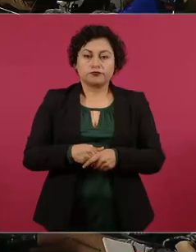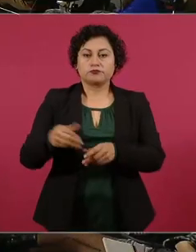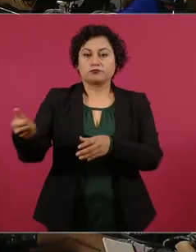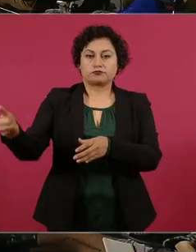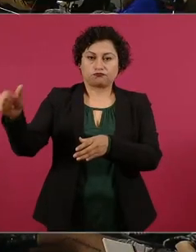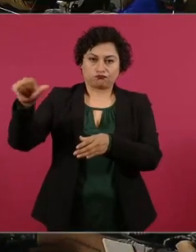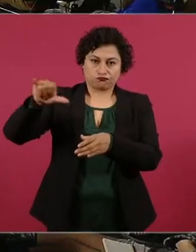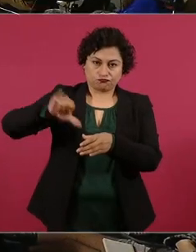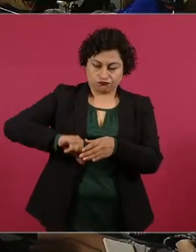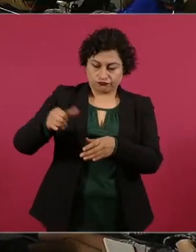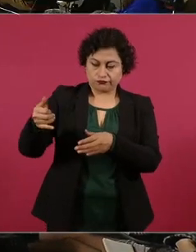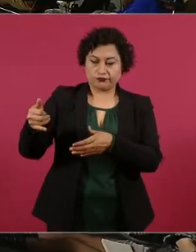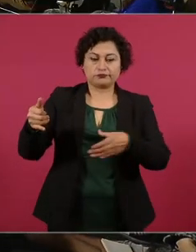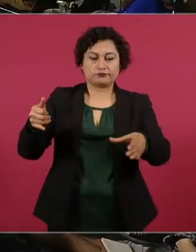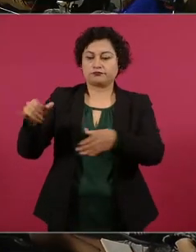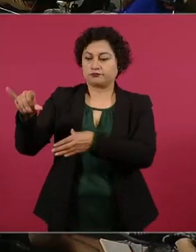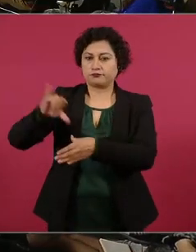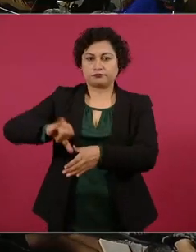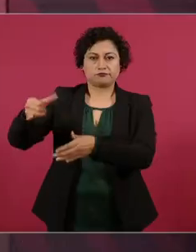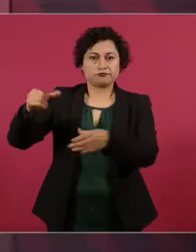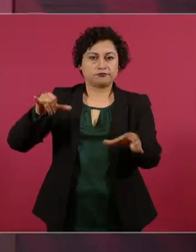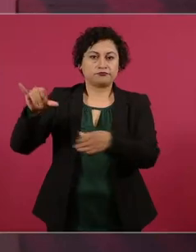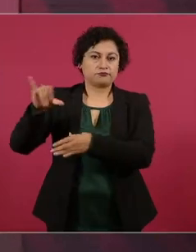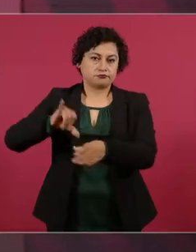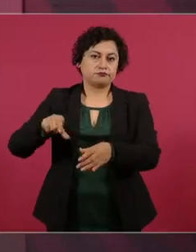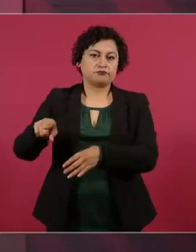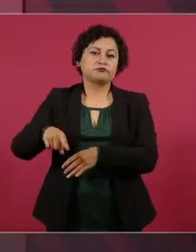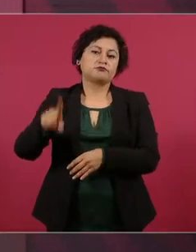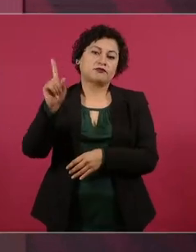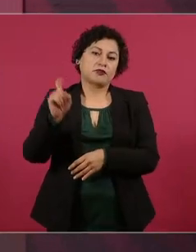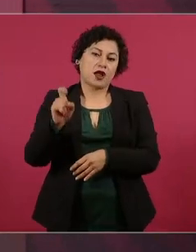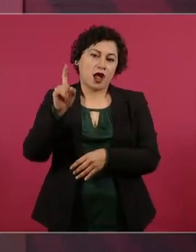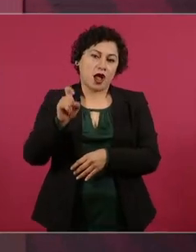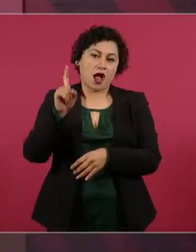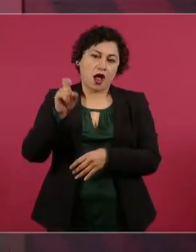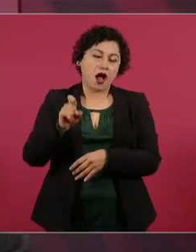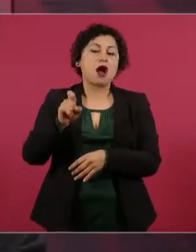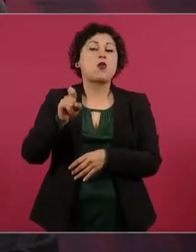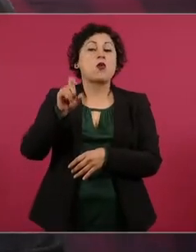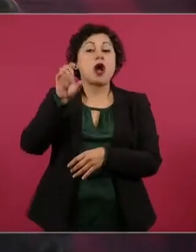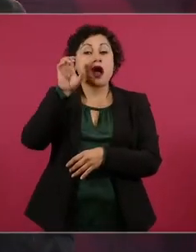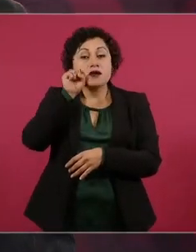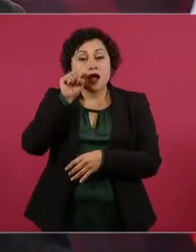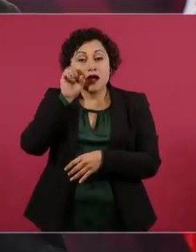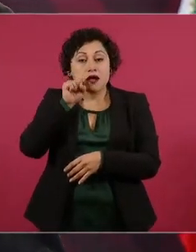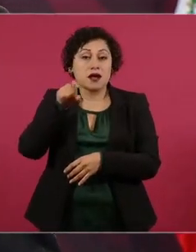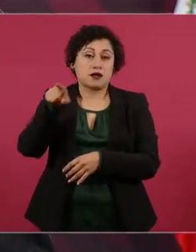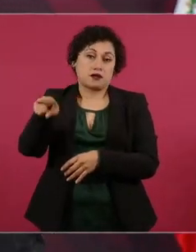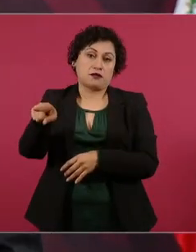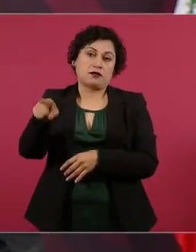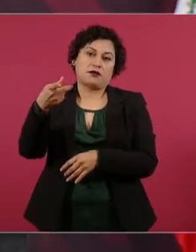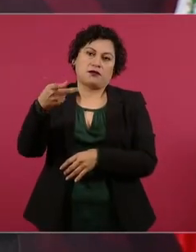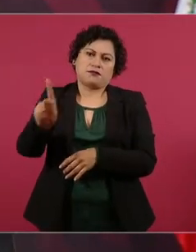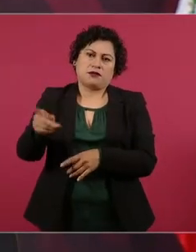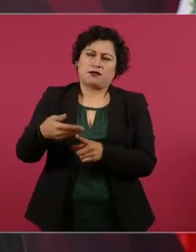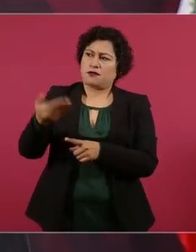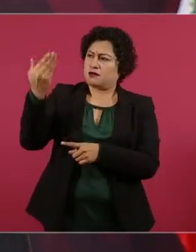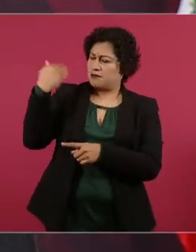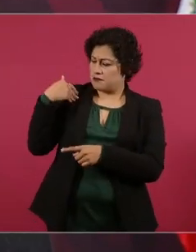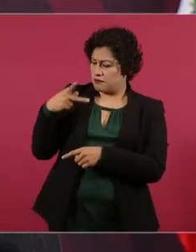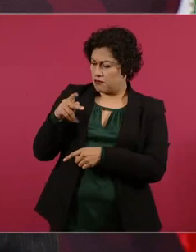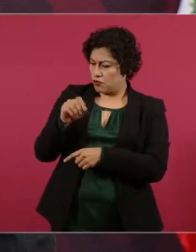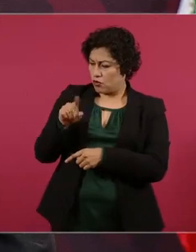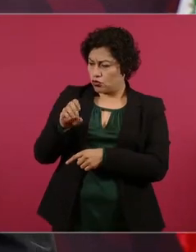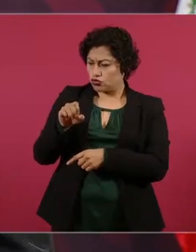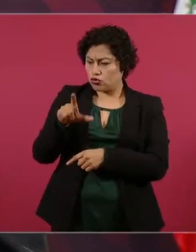servían. Pero el agua de naranja no es lo mismo que el pozol. Entonces había una rebelión porque no había